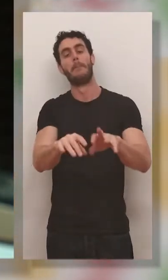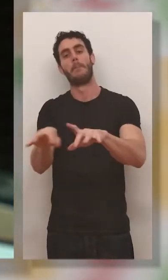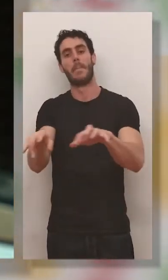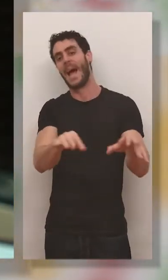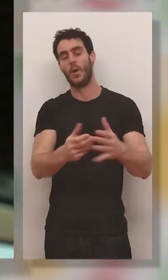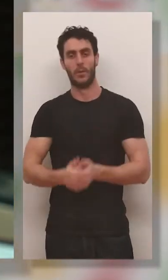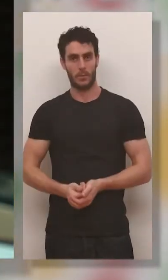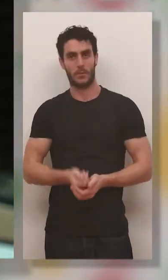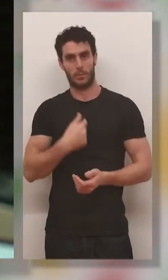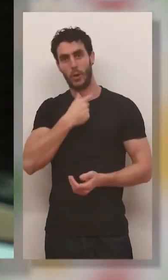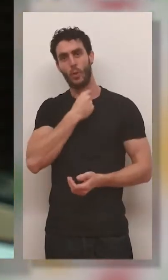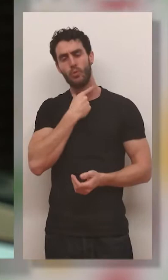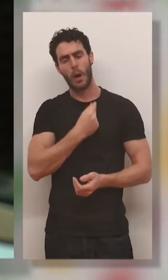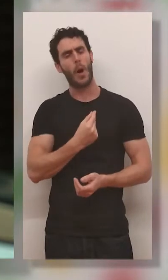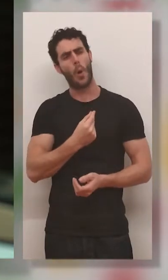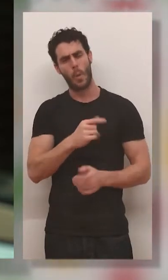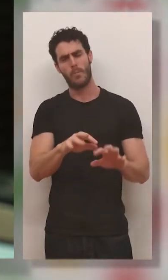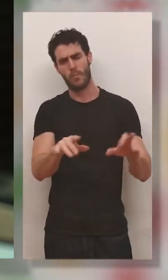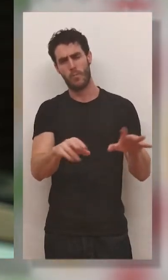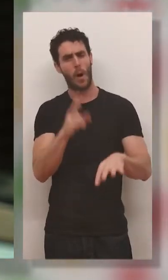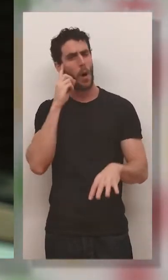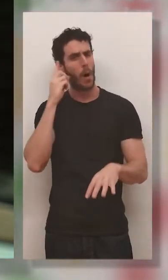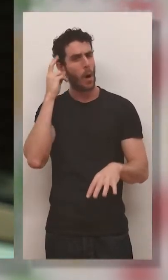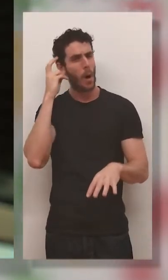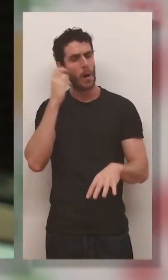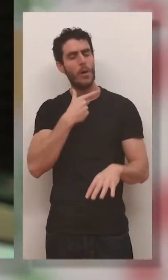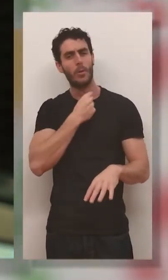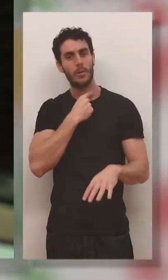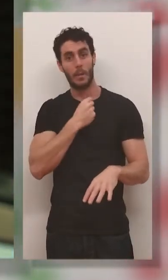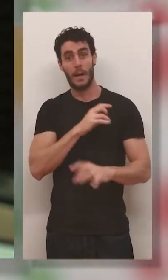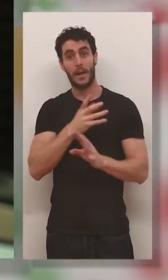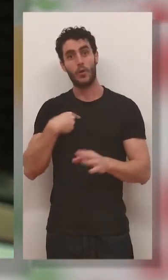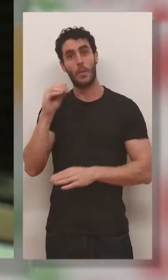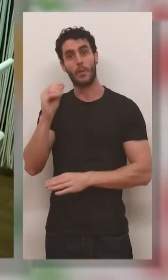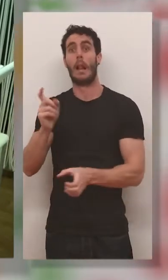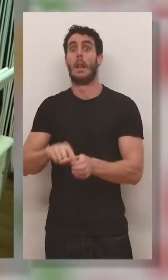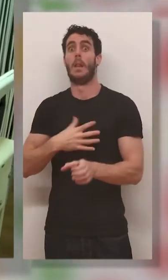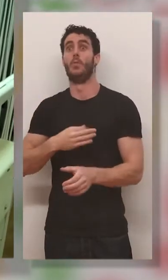y me gustaba mucho cómo tocaba, cómo sonaba, pues le pregunté a mi madre si me podía apuntar.